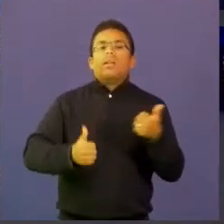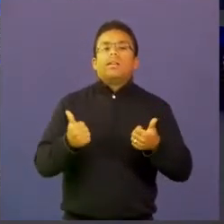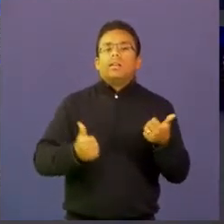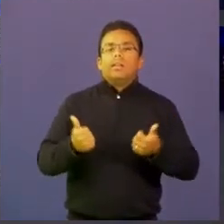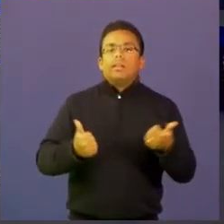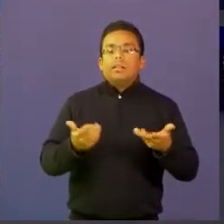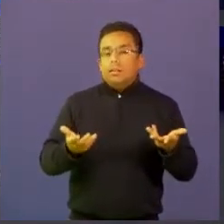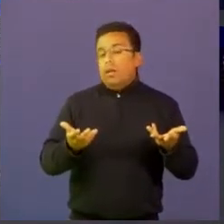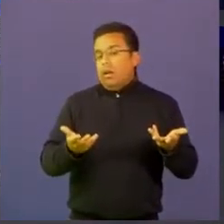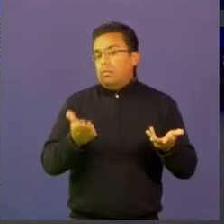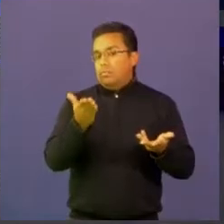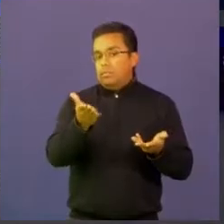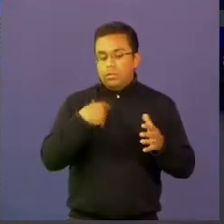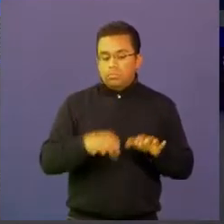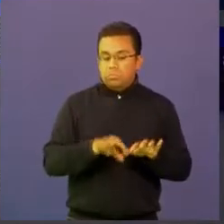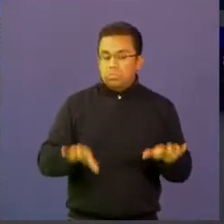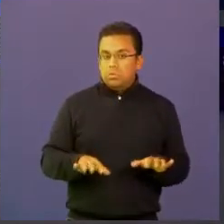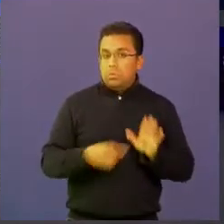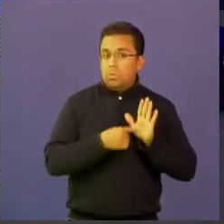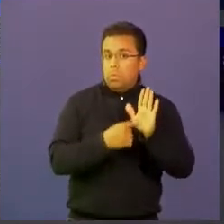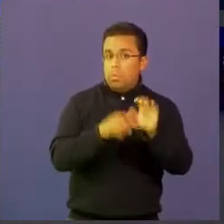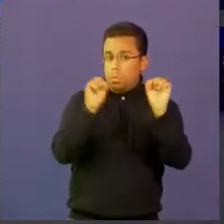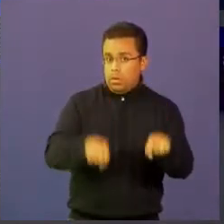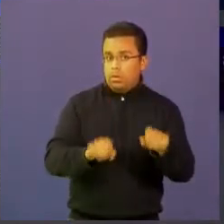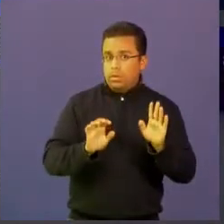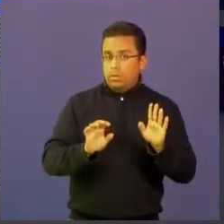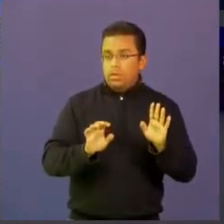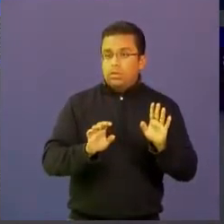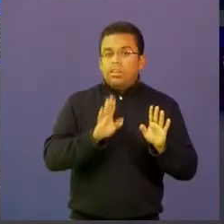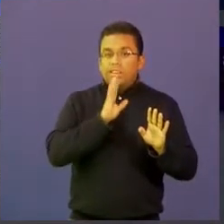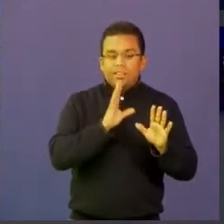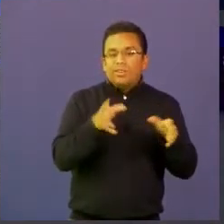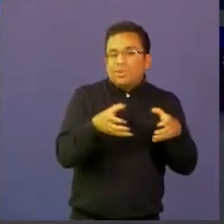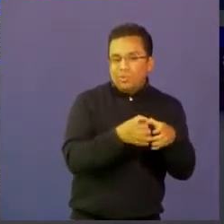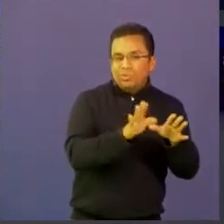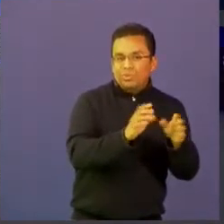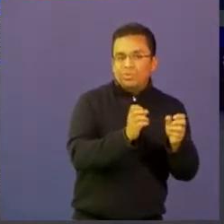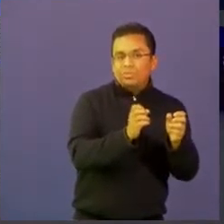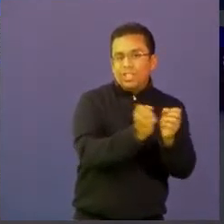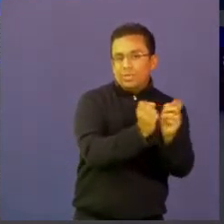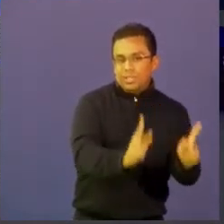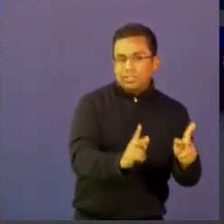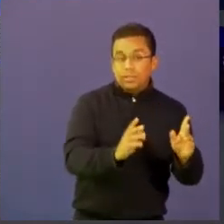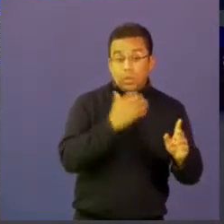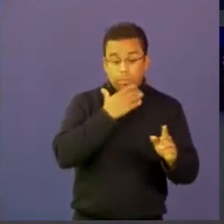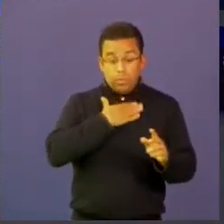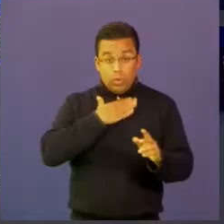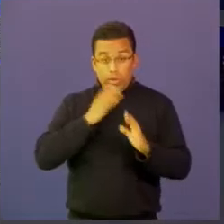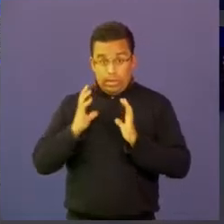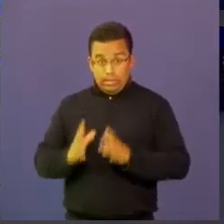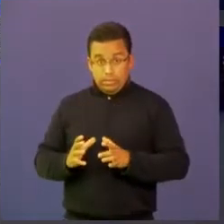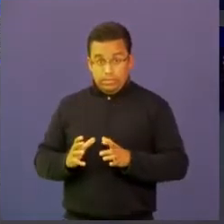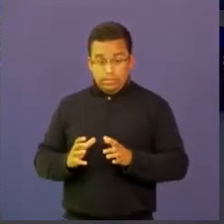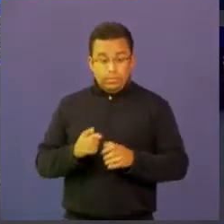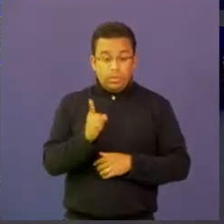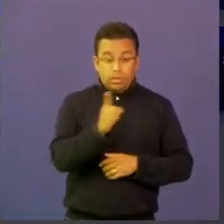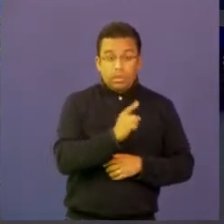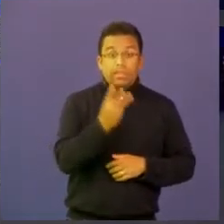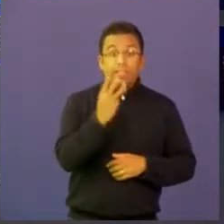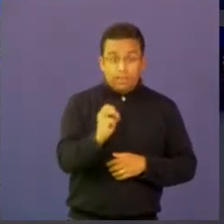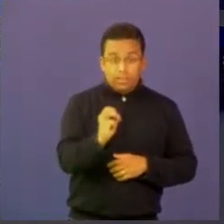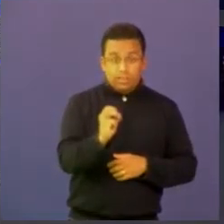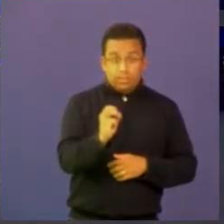que es bastante interesante para una comunidad escolar si yo tengo una clase con 30 estudiantes